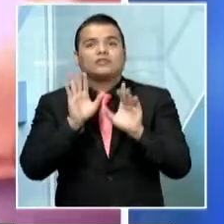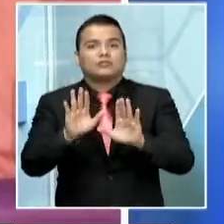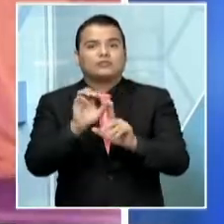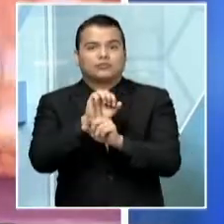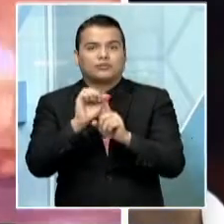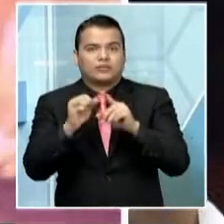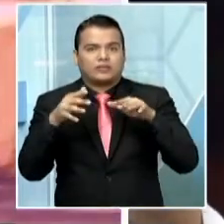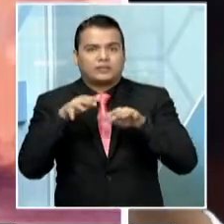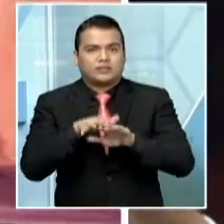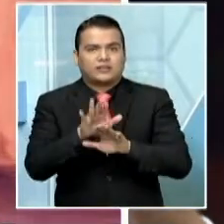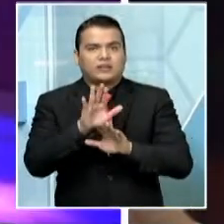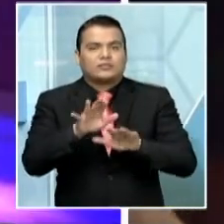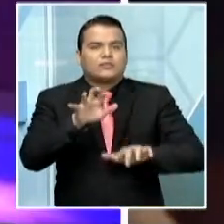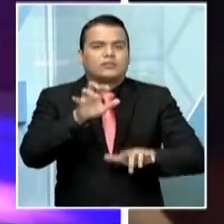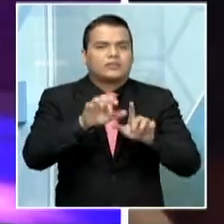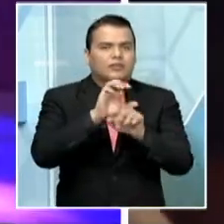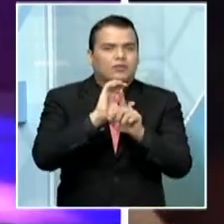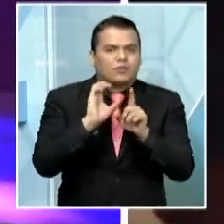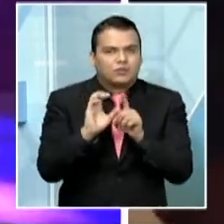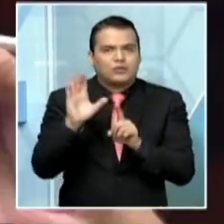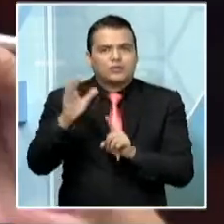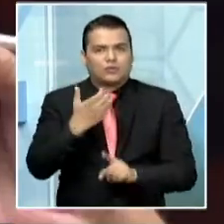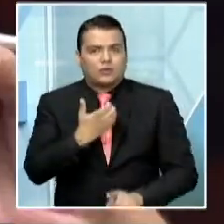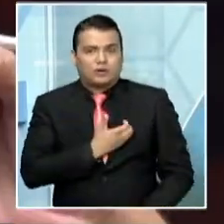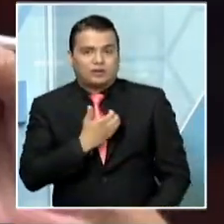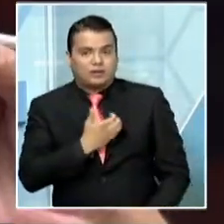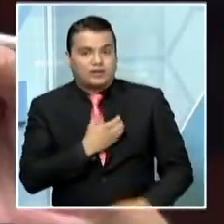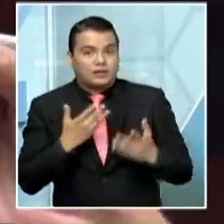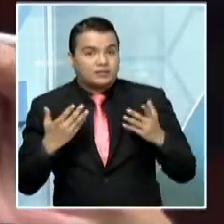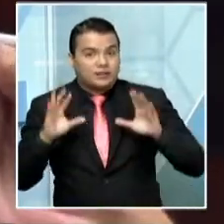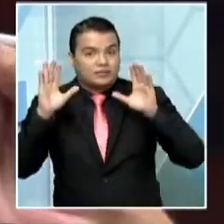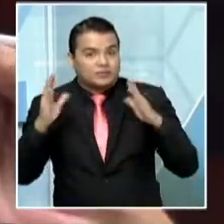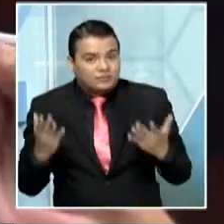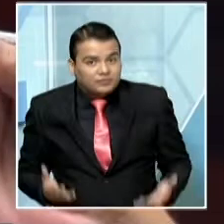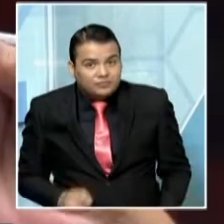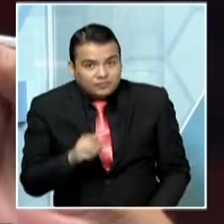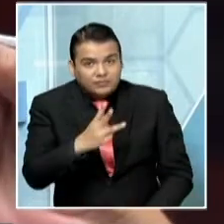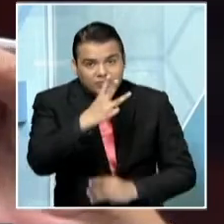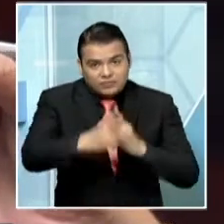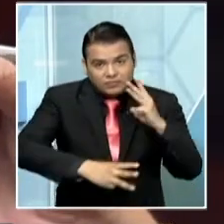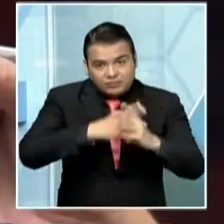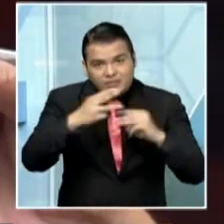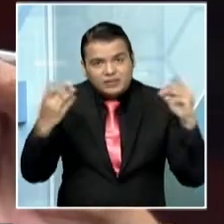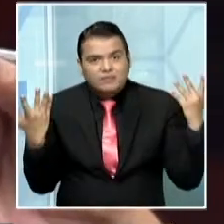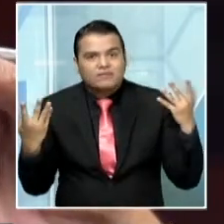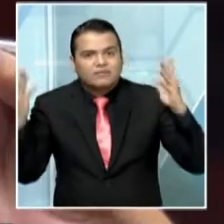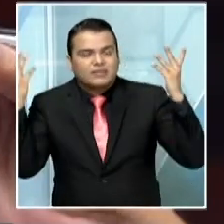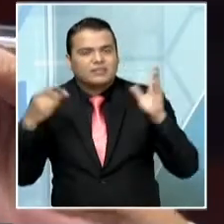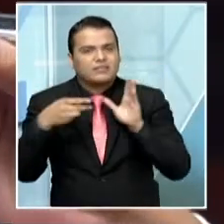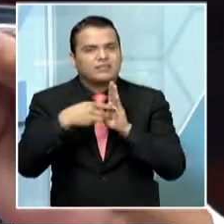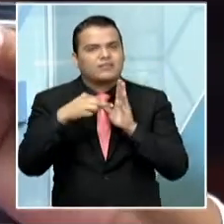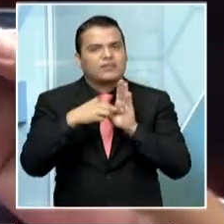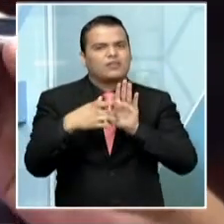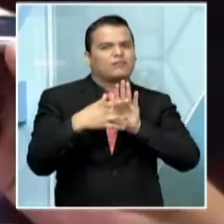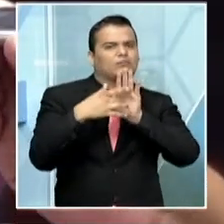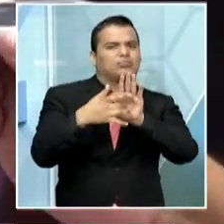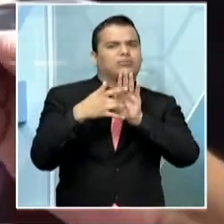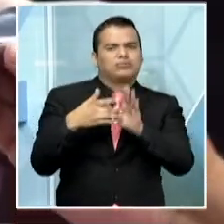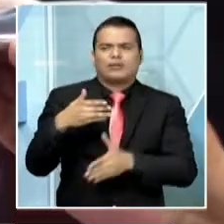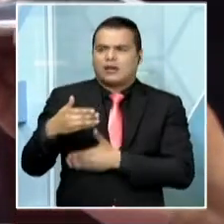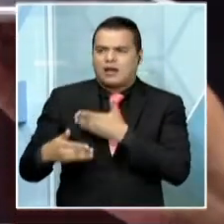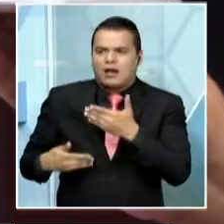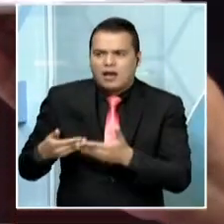la secretaría de cultura el festival es una gran forma de mostrar la cadencia de mostrar la construcción